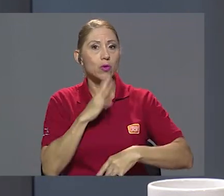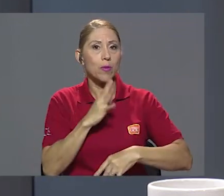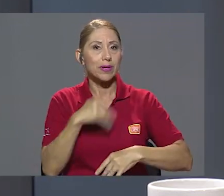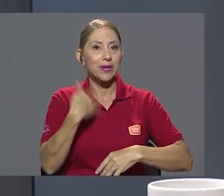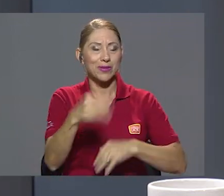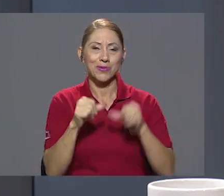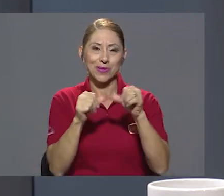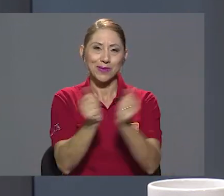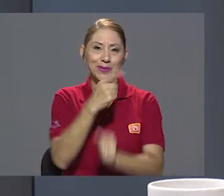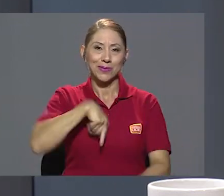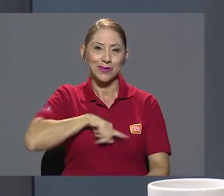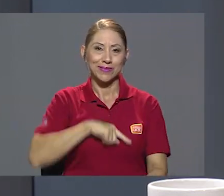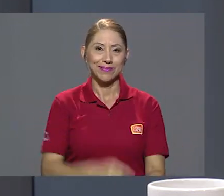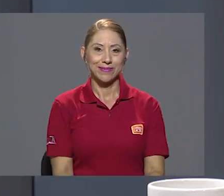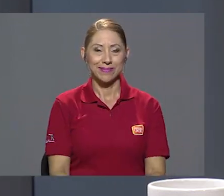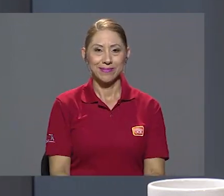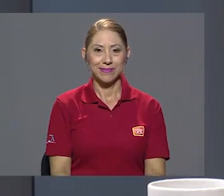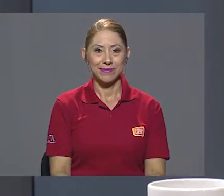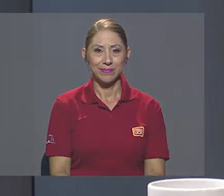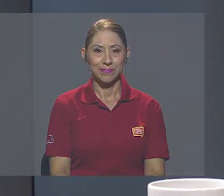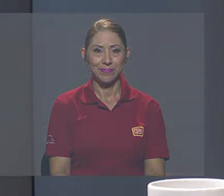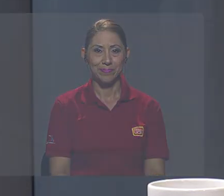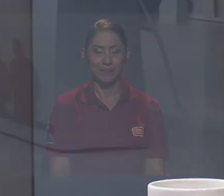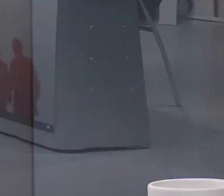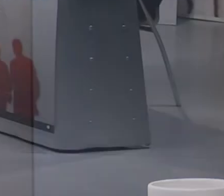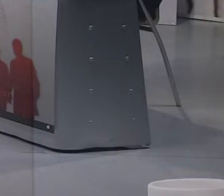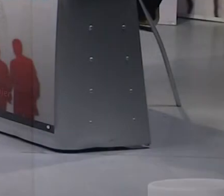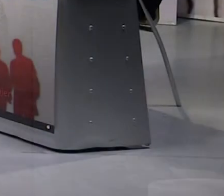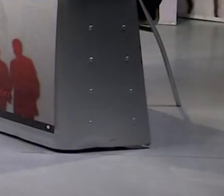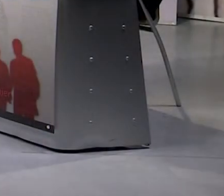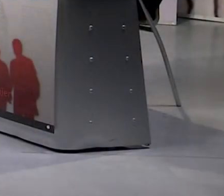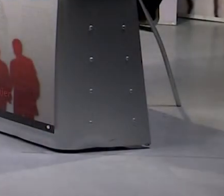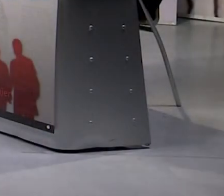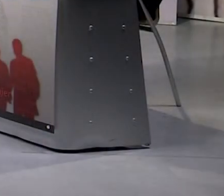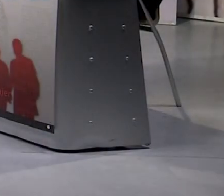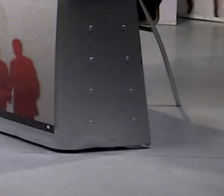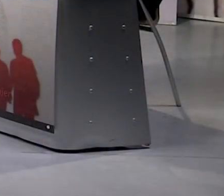hablar en el siguiente bloque. Quédese con una mirada que ya volvemos.